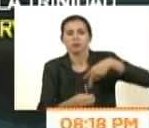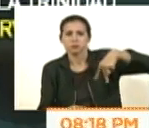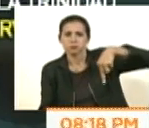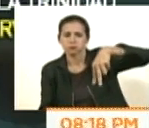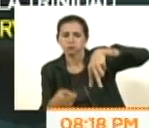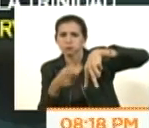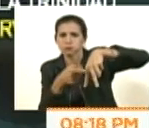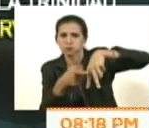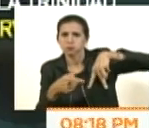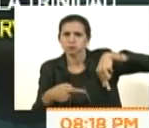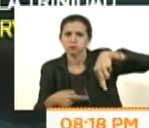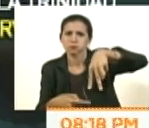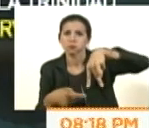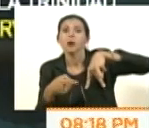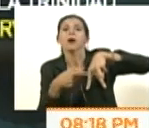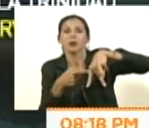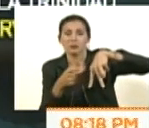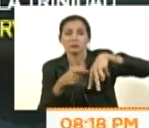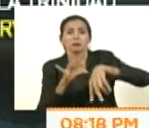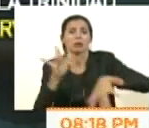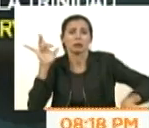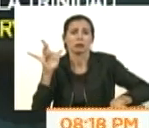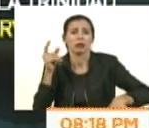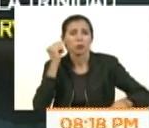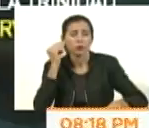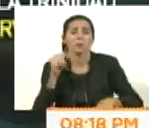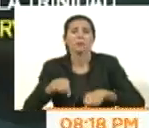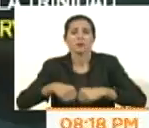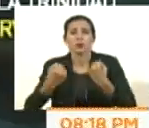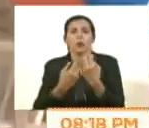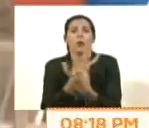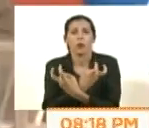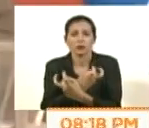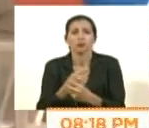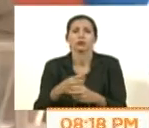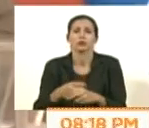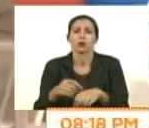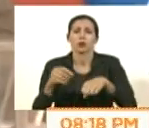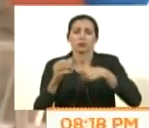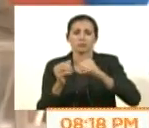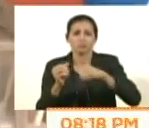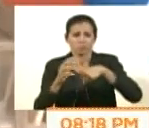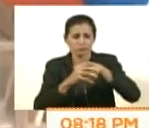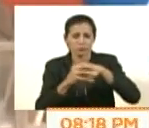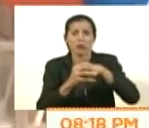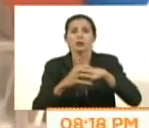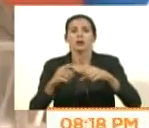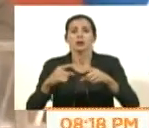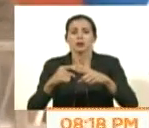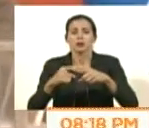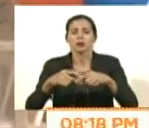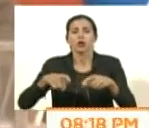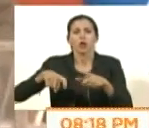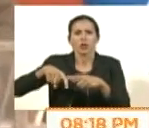de salud es delicado. Nosotros seguimos haciendo el